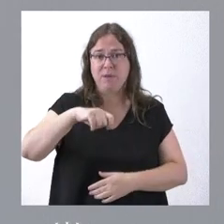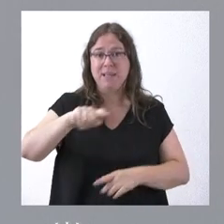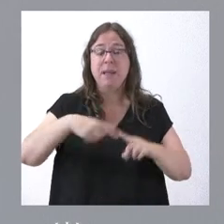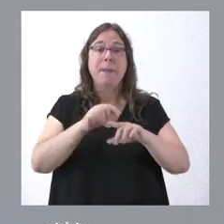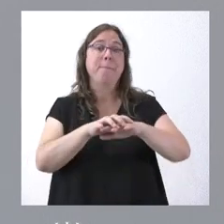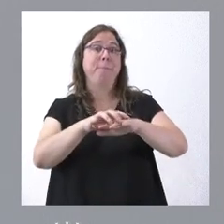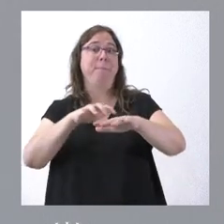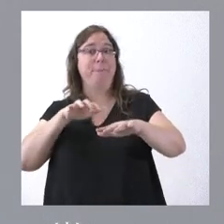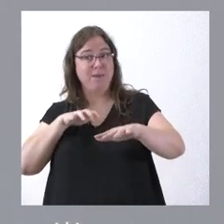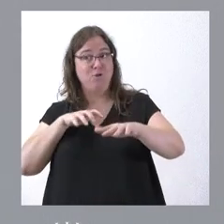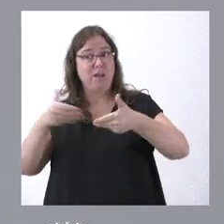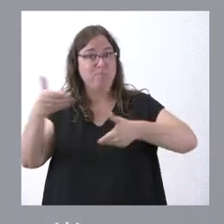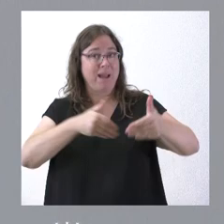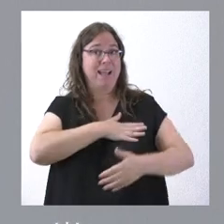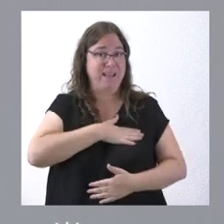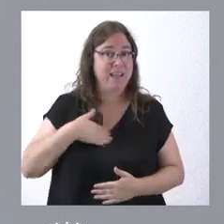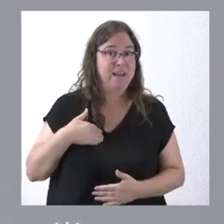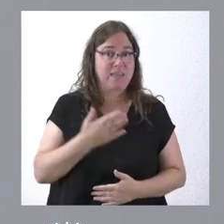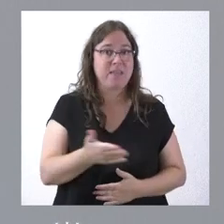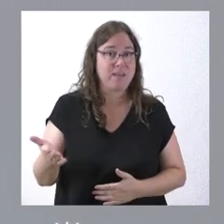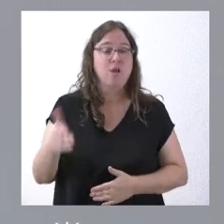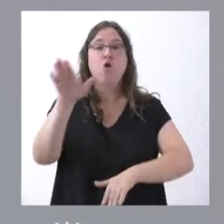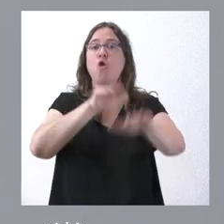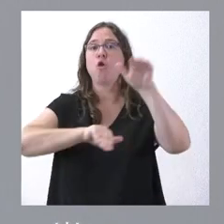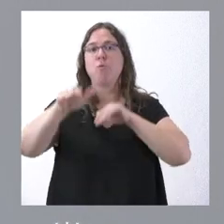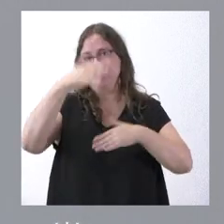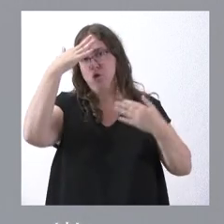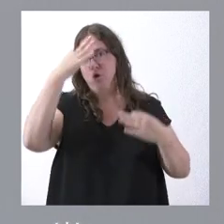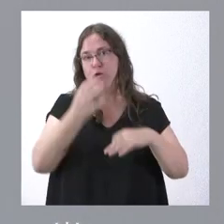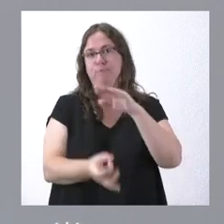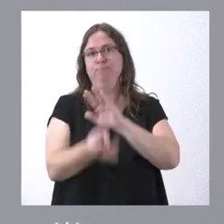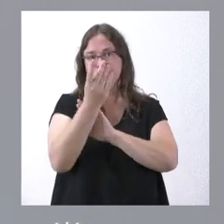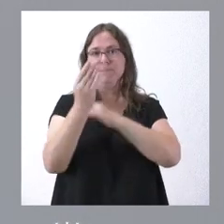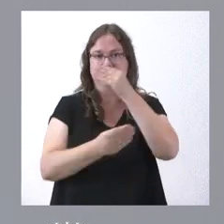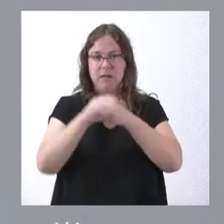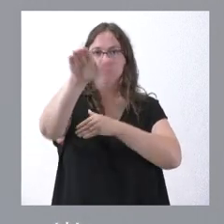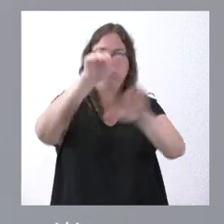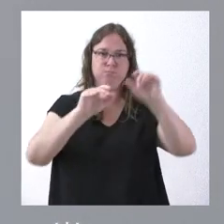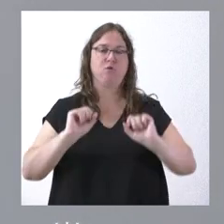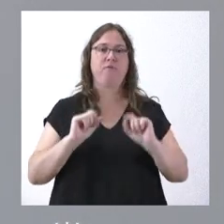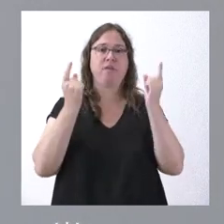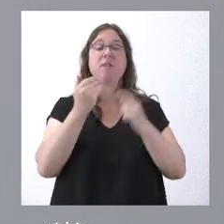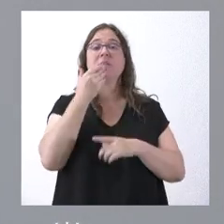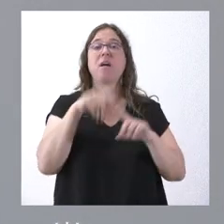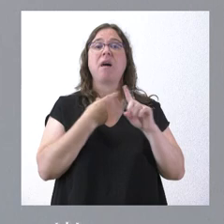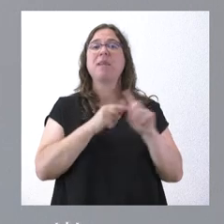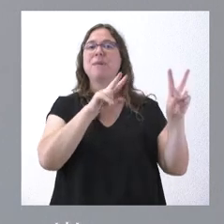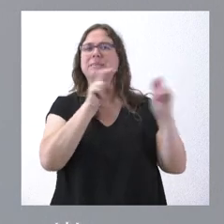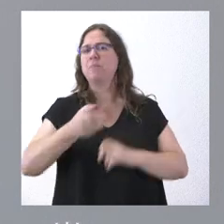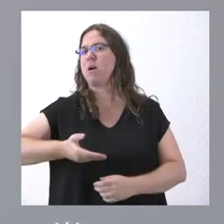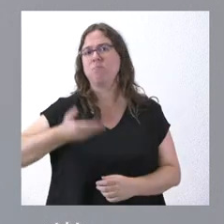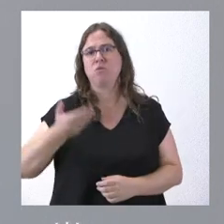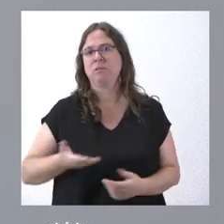de presidentes piden su convocatoria, pues esta convocatoria es razonable que se realice. Y si encima estamos hablando de temas muy